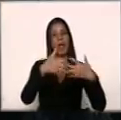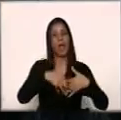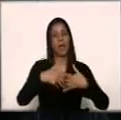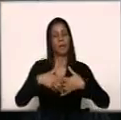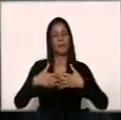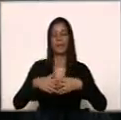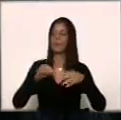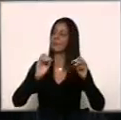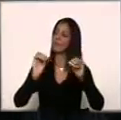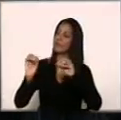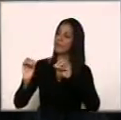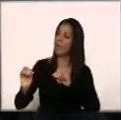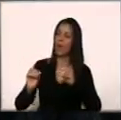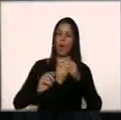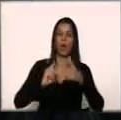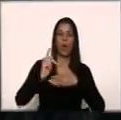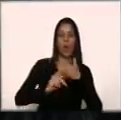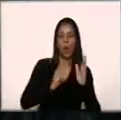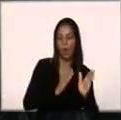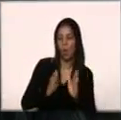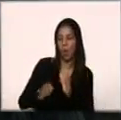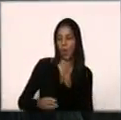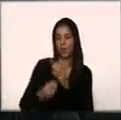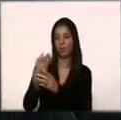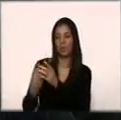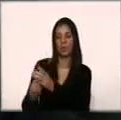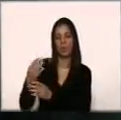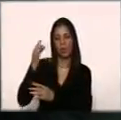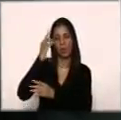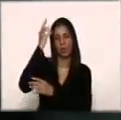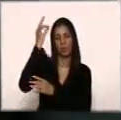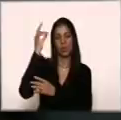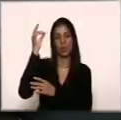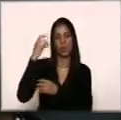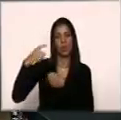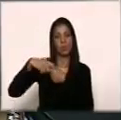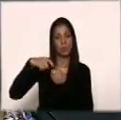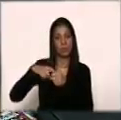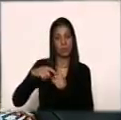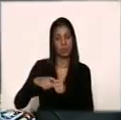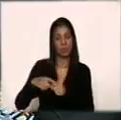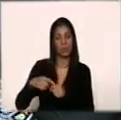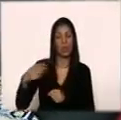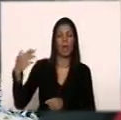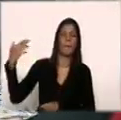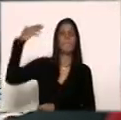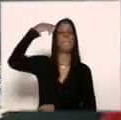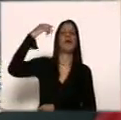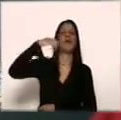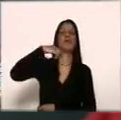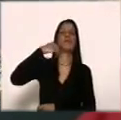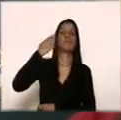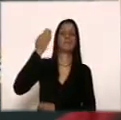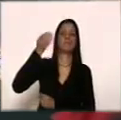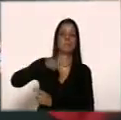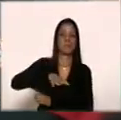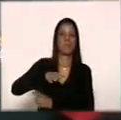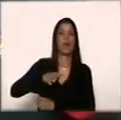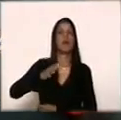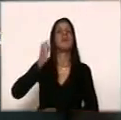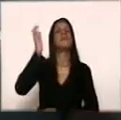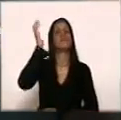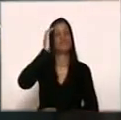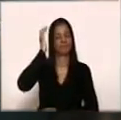articulador que estaba organizando los CPT en los Valles del Tuy y fue asesinado con un tiro en la cabeza por un sicario. Sabemos a qué